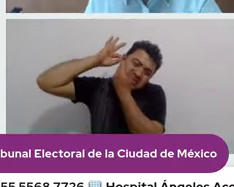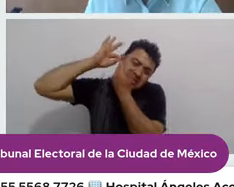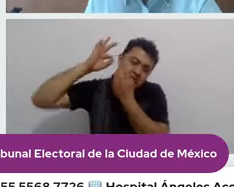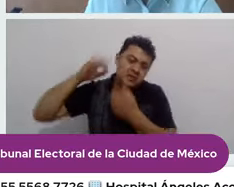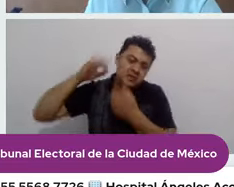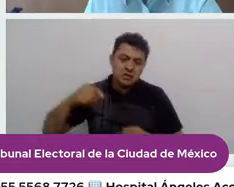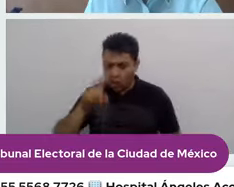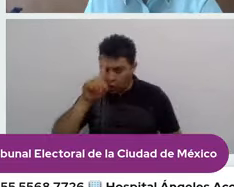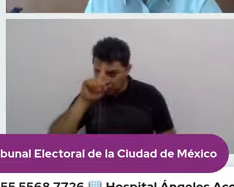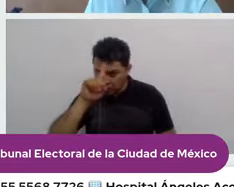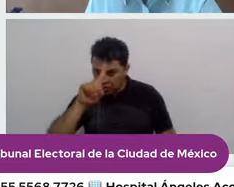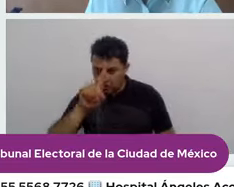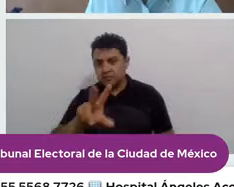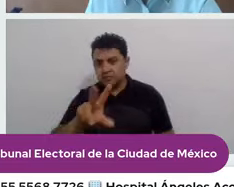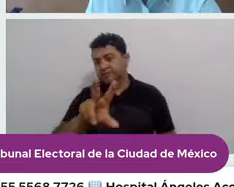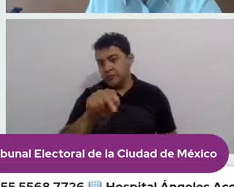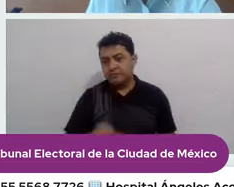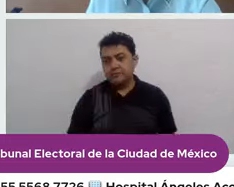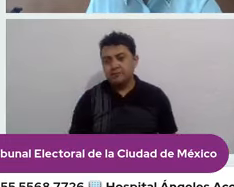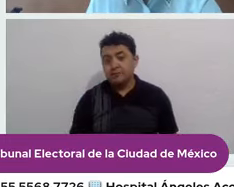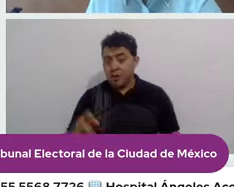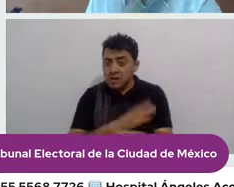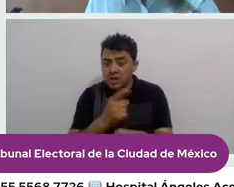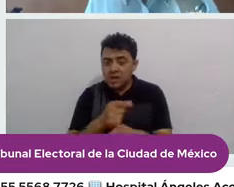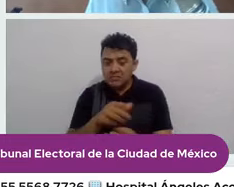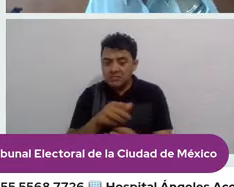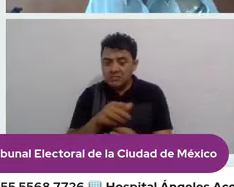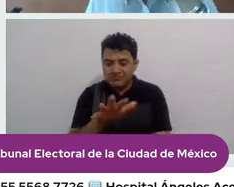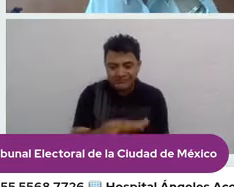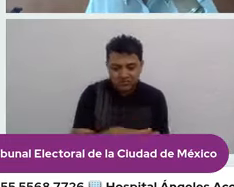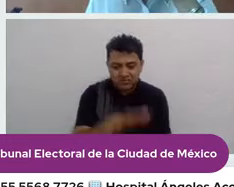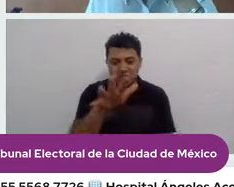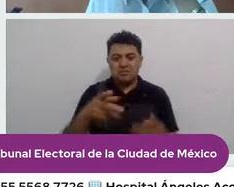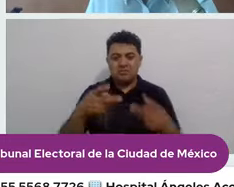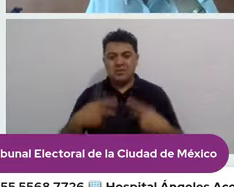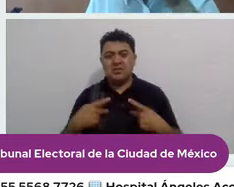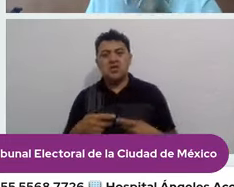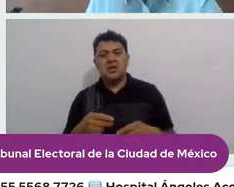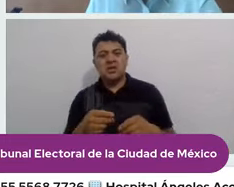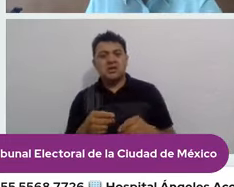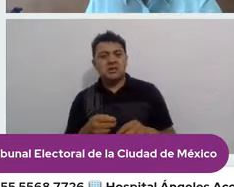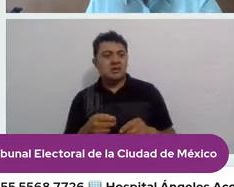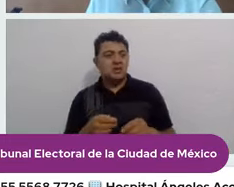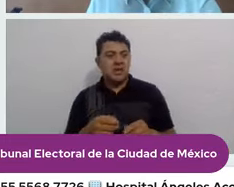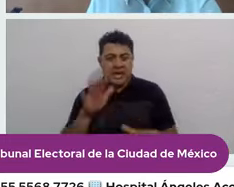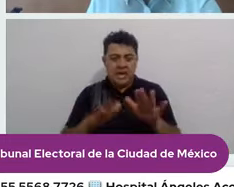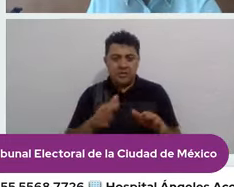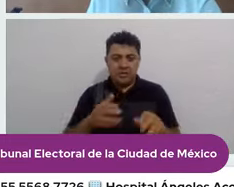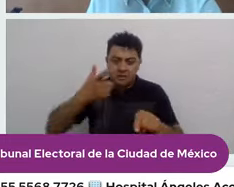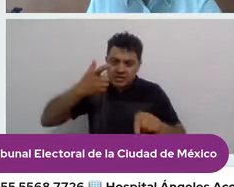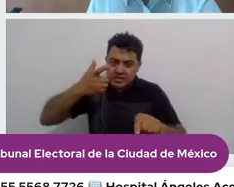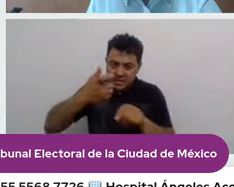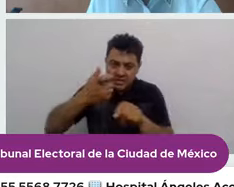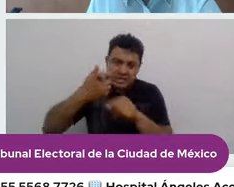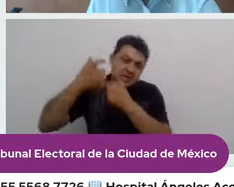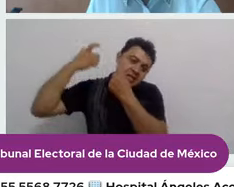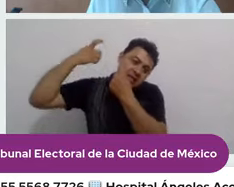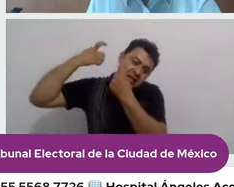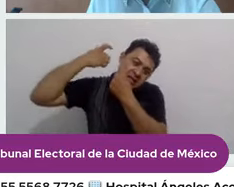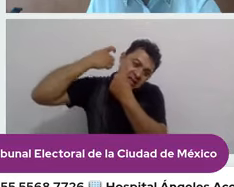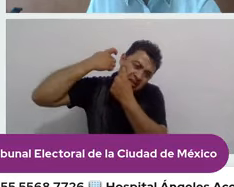la mayoría de la gente o del profesional de la salud lo hace con una jeringa. Si ese día el profesional de la salud